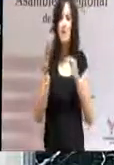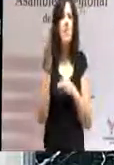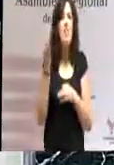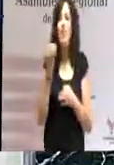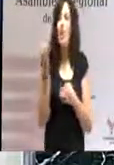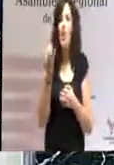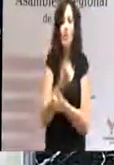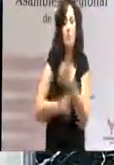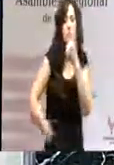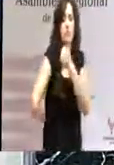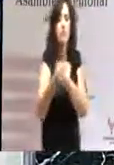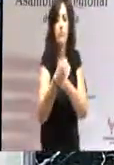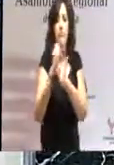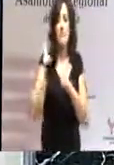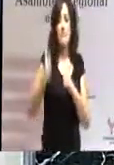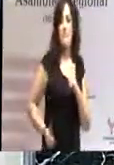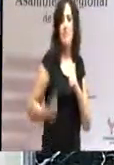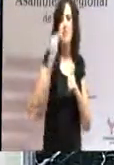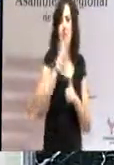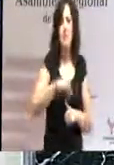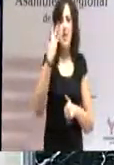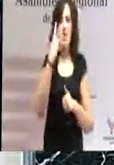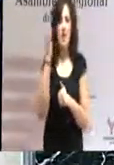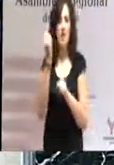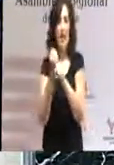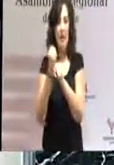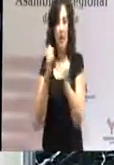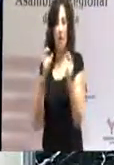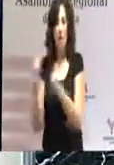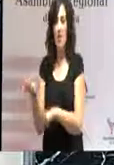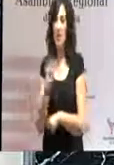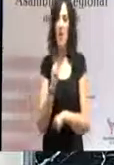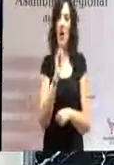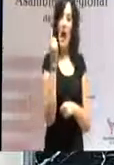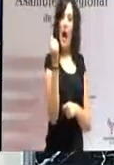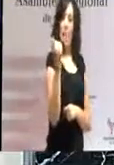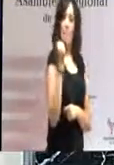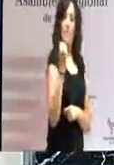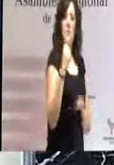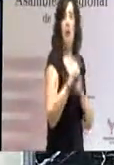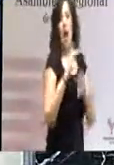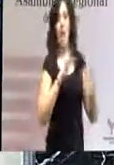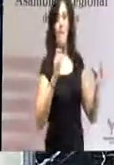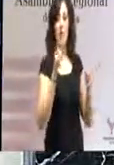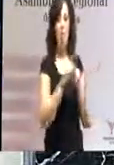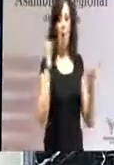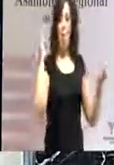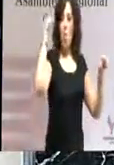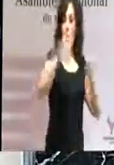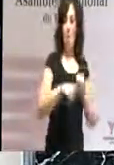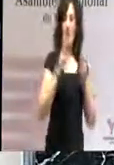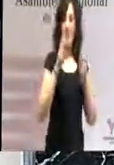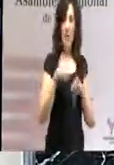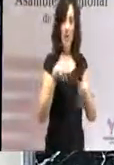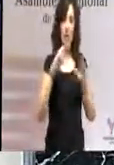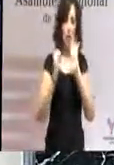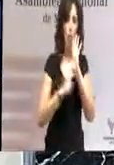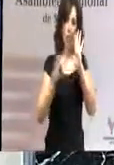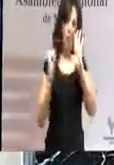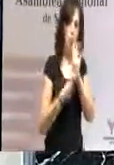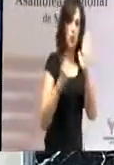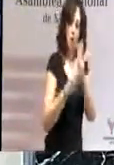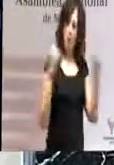excelencia y que den calidad y den trabajo, y no a este capitalismo de amiguetes que existía con las onímadas mayorías absolutas. Hace